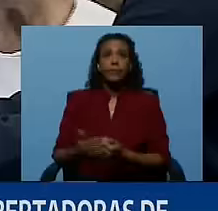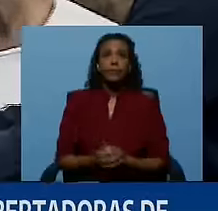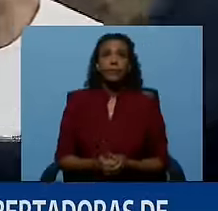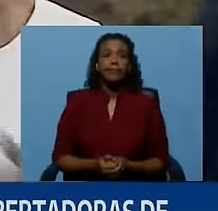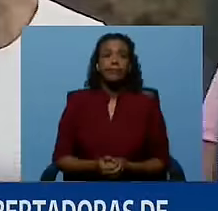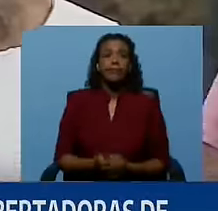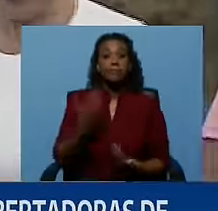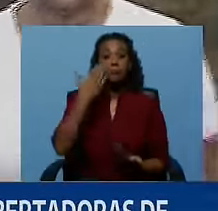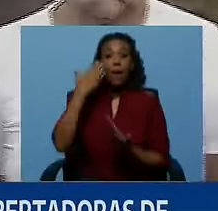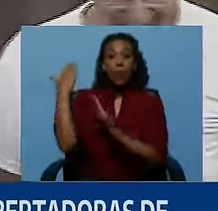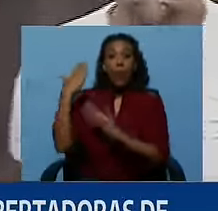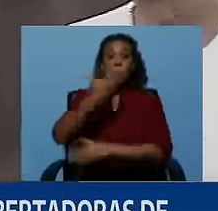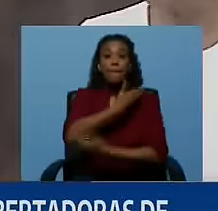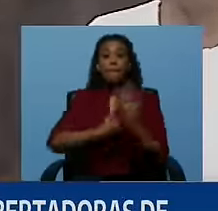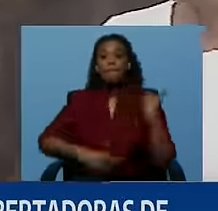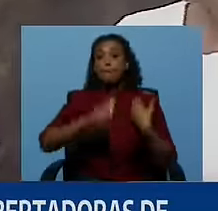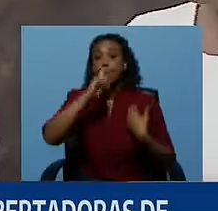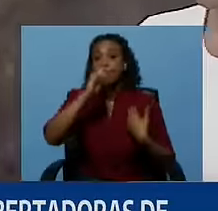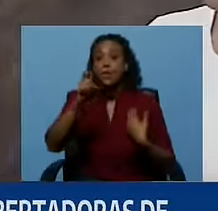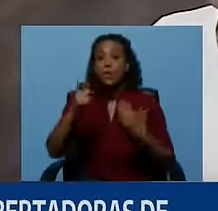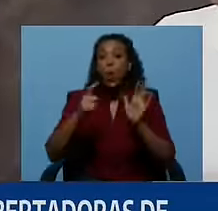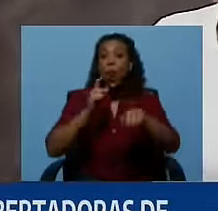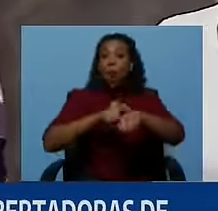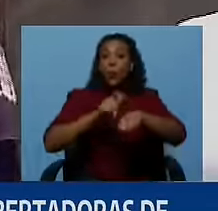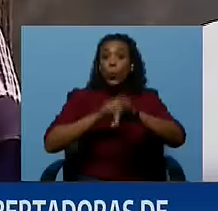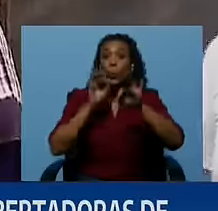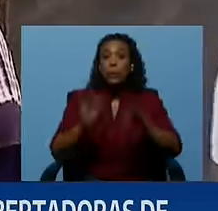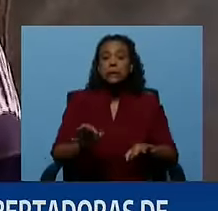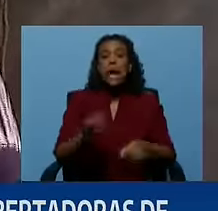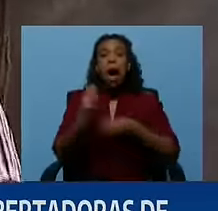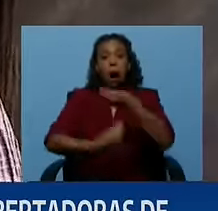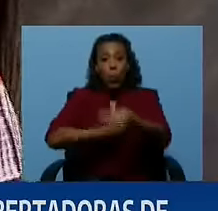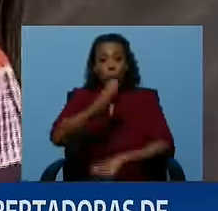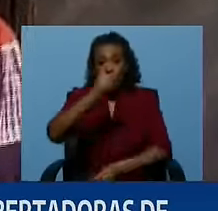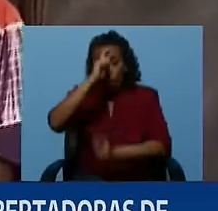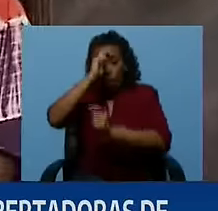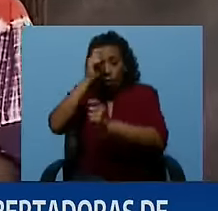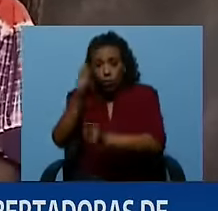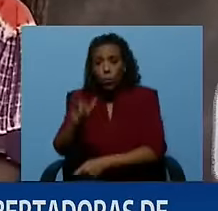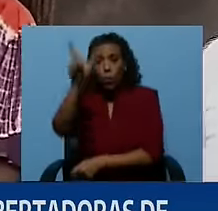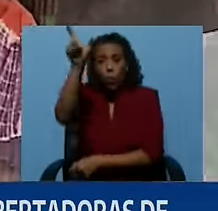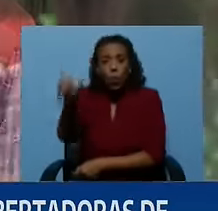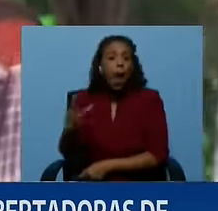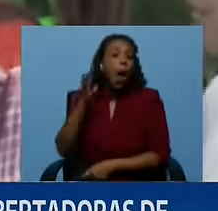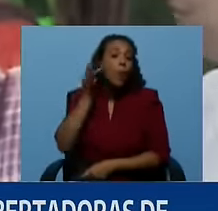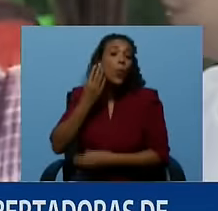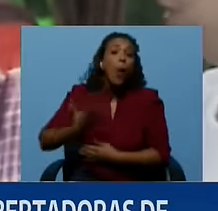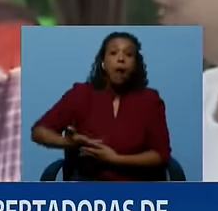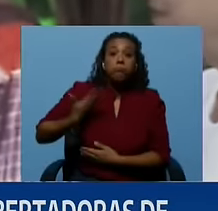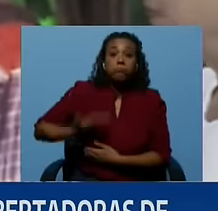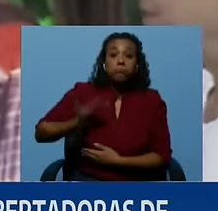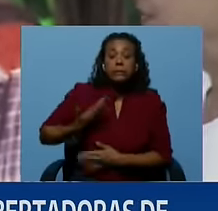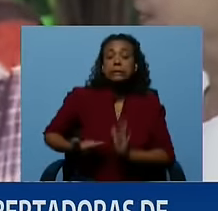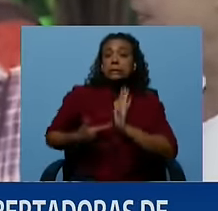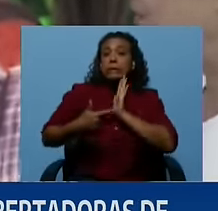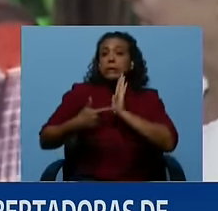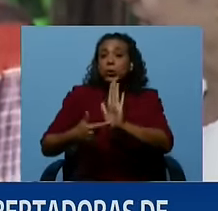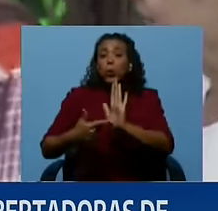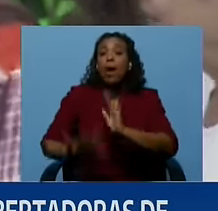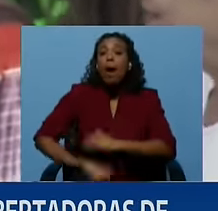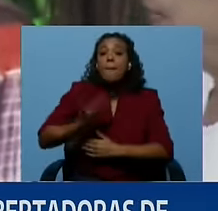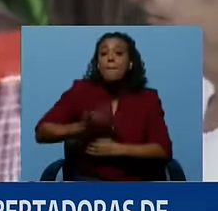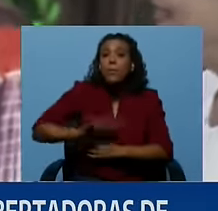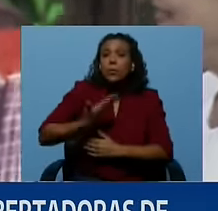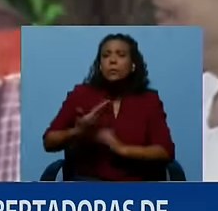Ahí estamos viendo al jefe de Estado. En este momento va a hacer la condecoración importante. Ha hecho hincapié en la